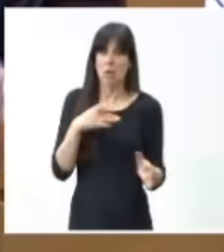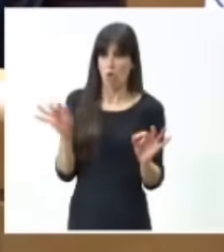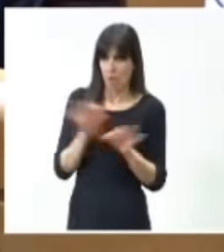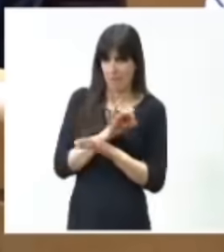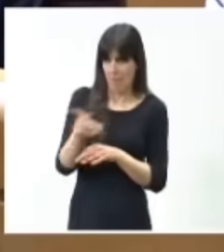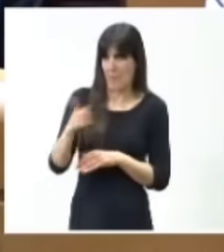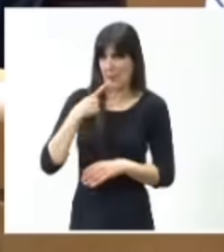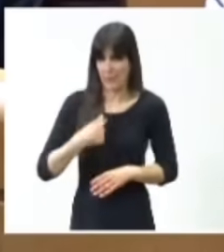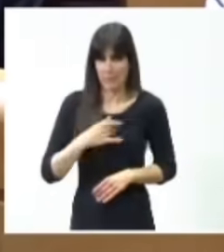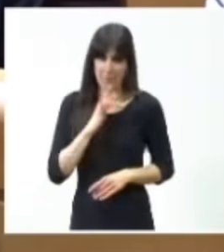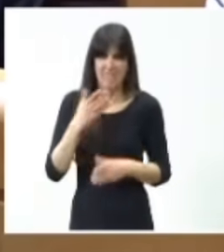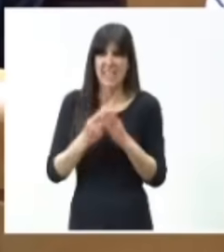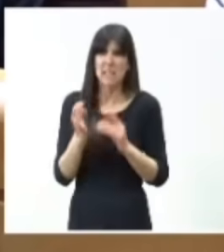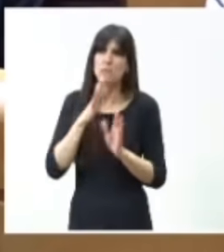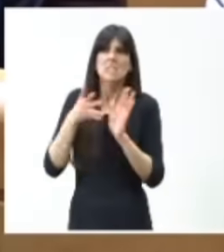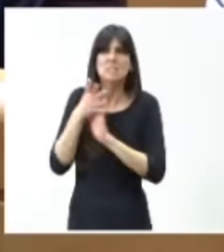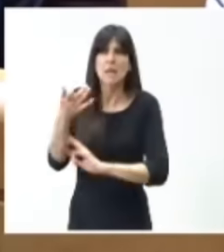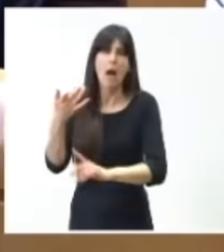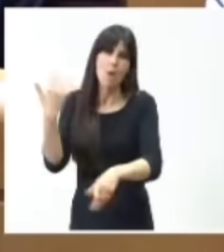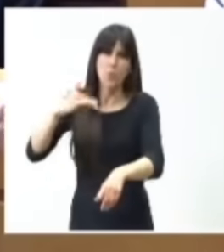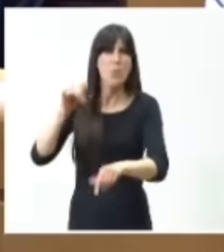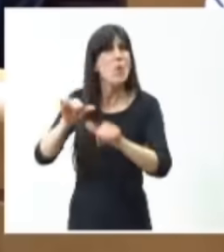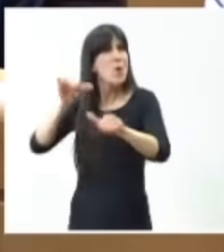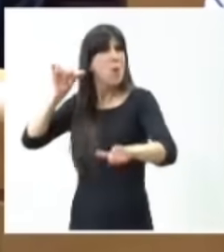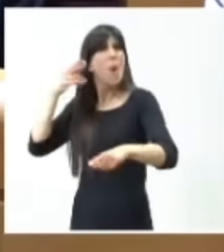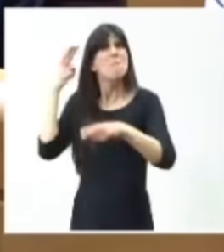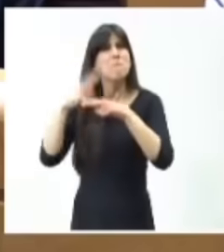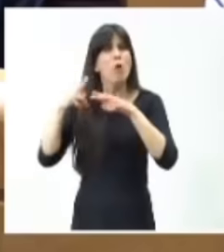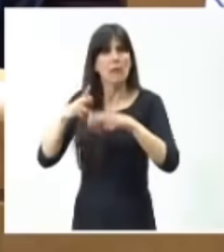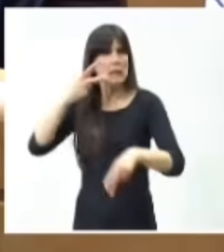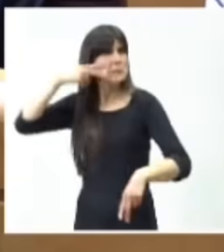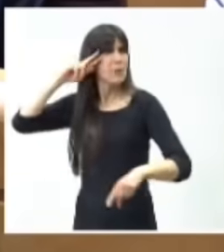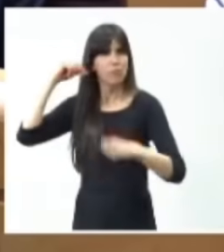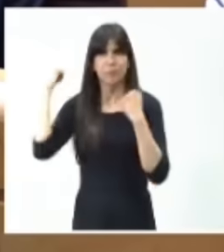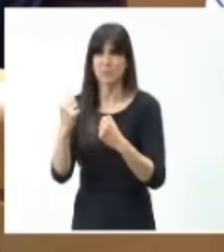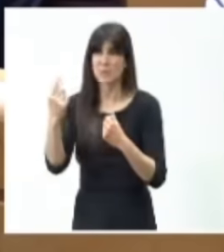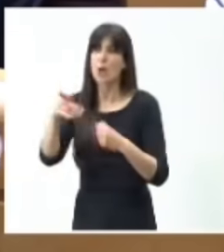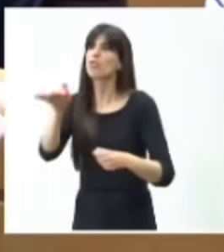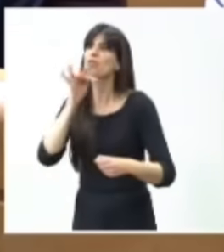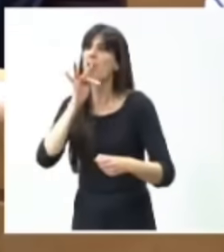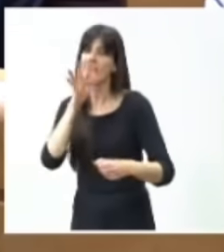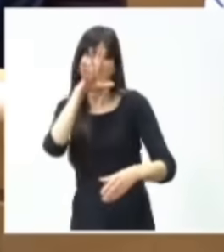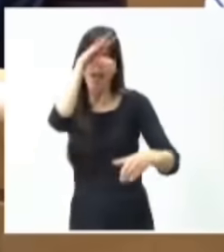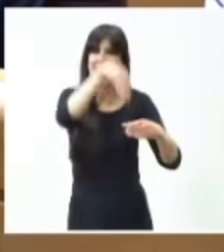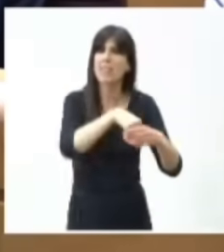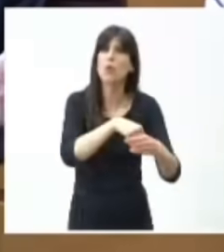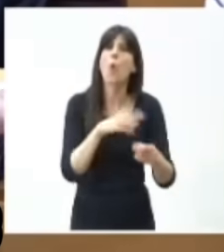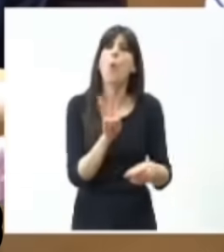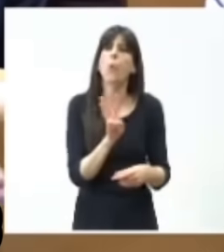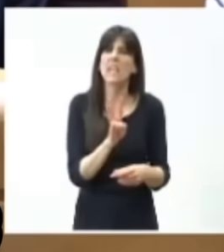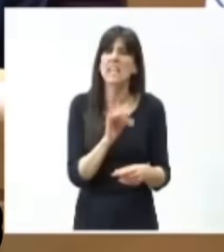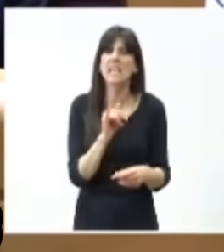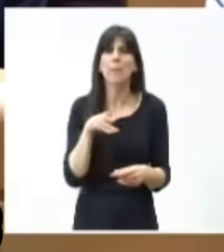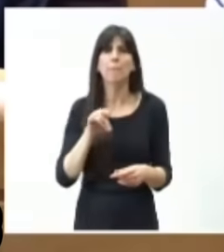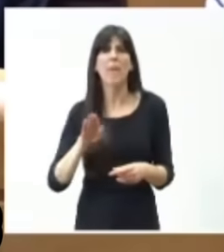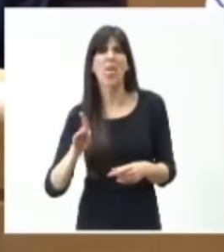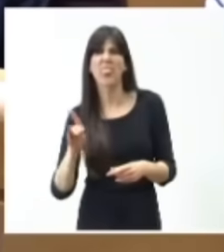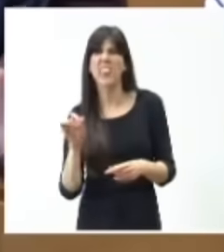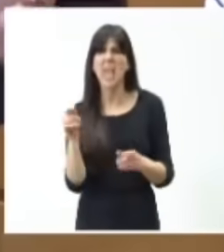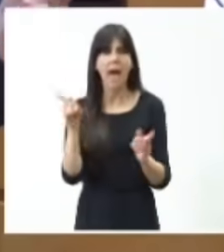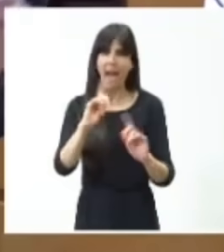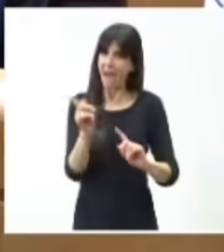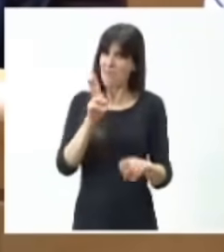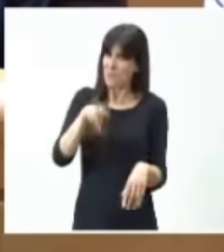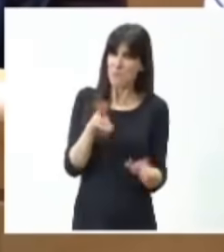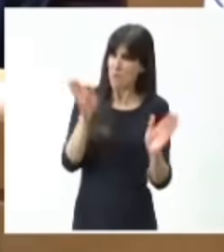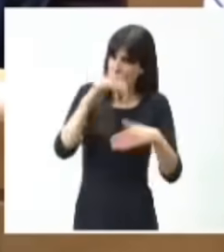teniendo usted más mili que el rey de bastos en política, todavía no tiene usted una entrada en la Wikipedia. Por tanto, usted se solidarizaba con todos esos personajes. En